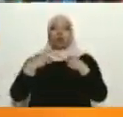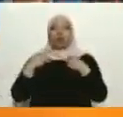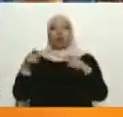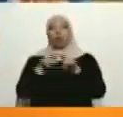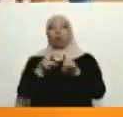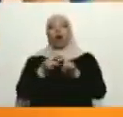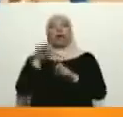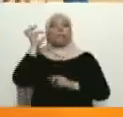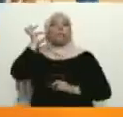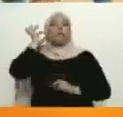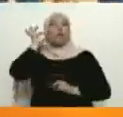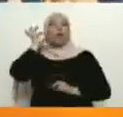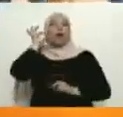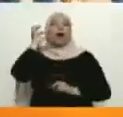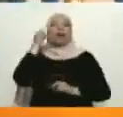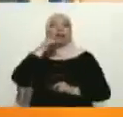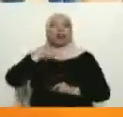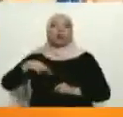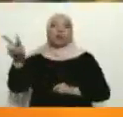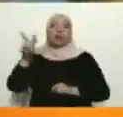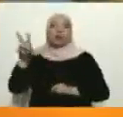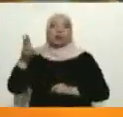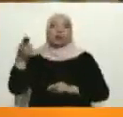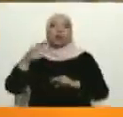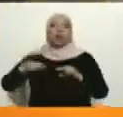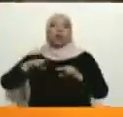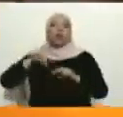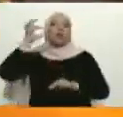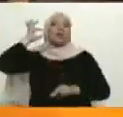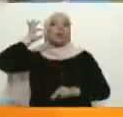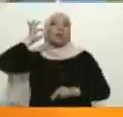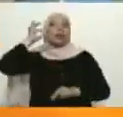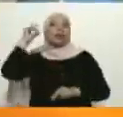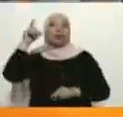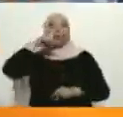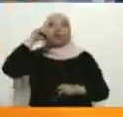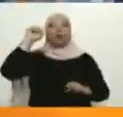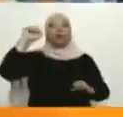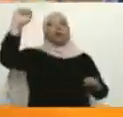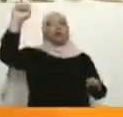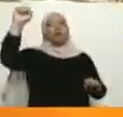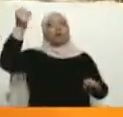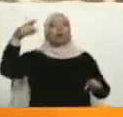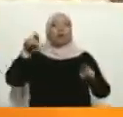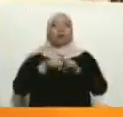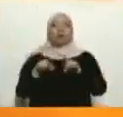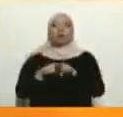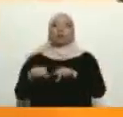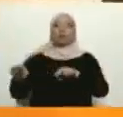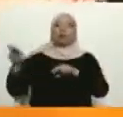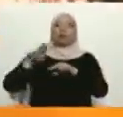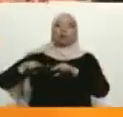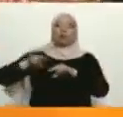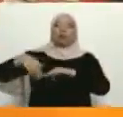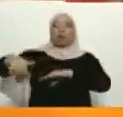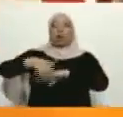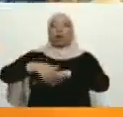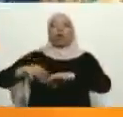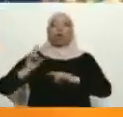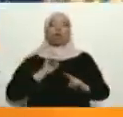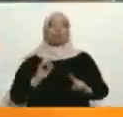a Manuela Sáenz en el disfraz de una niña cuando vemos a super bigote en combate por ahí permanente en esas calles del carnaval